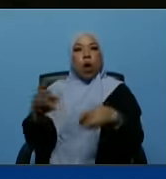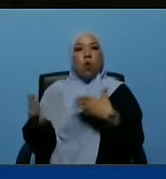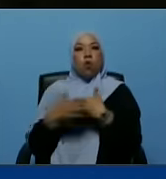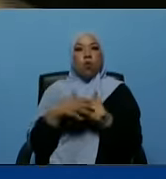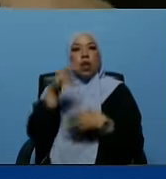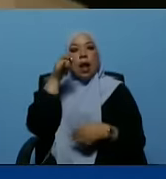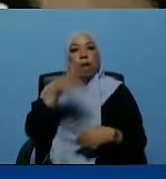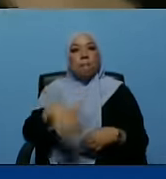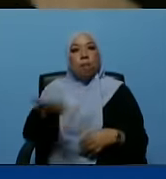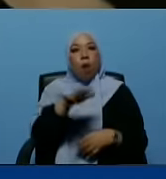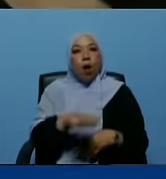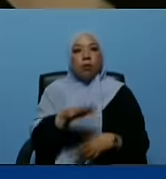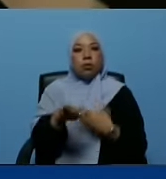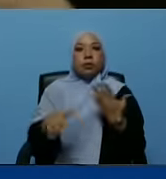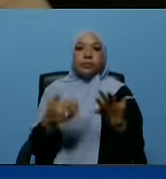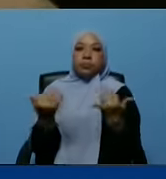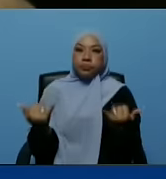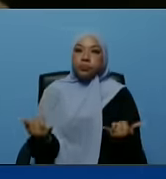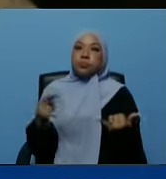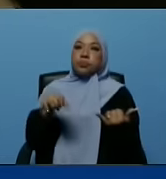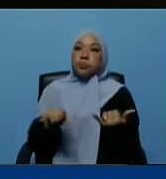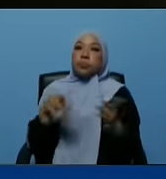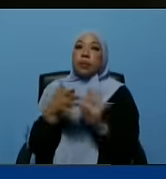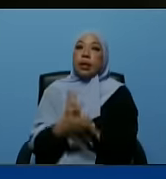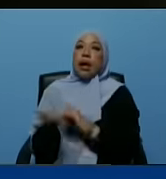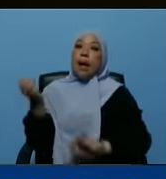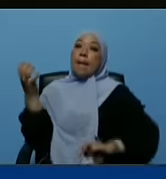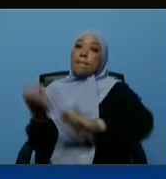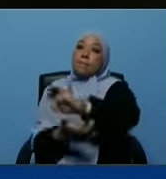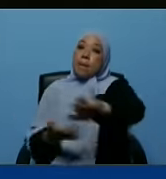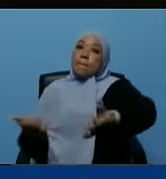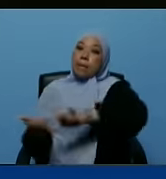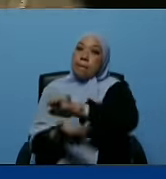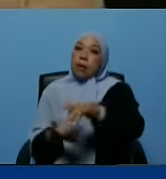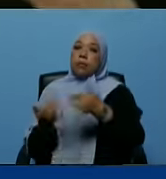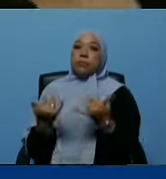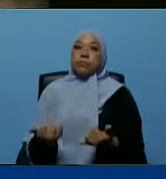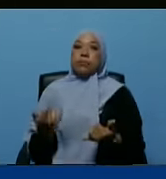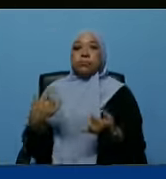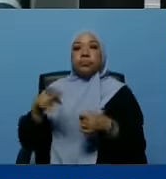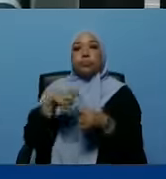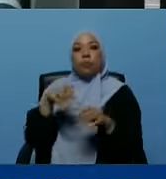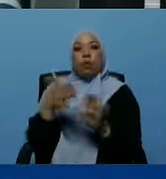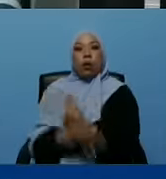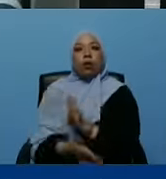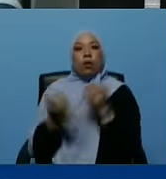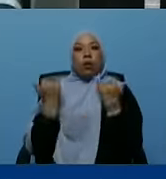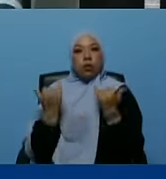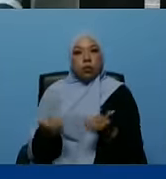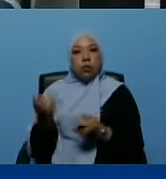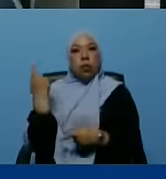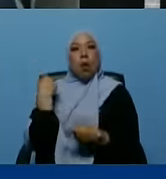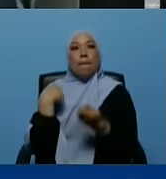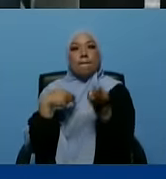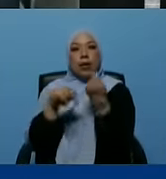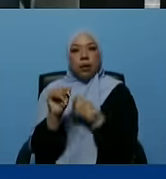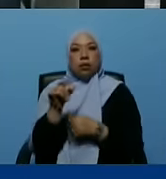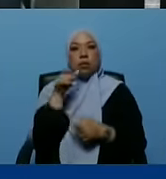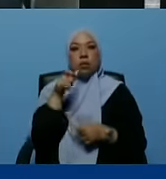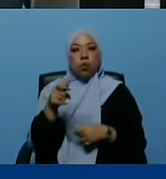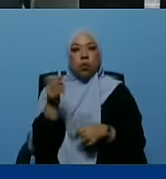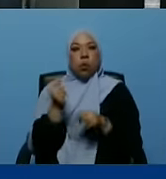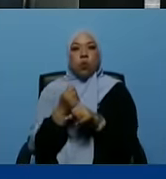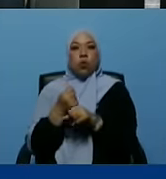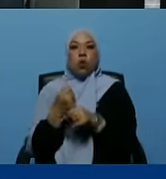el pueblo. Entonces no es casualidad que en medio de la violencia fascista hayan intentado, presidente, quemar este mercado, hayan